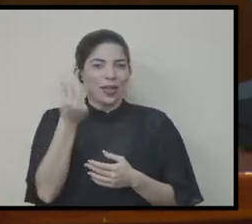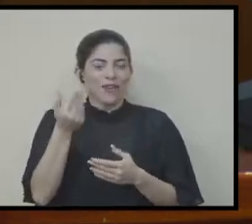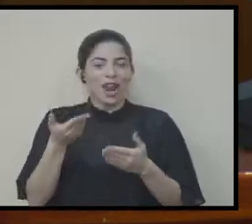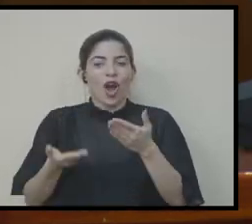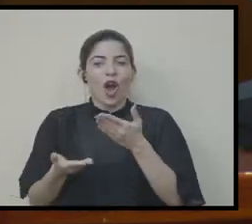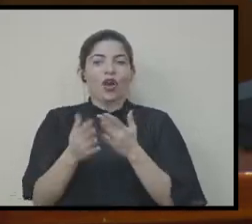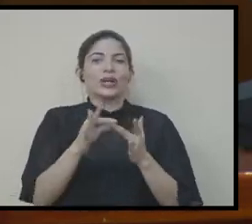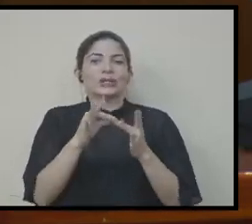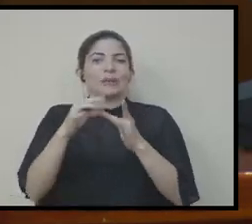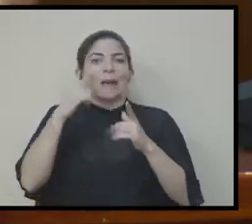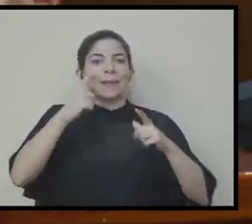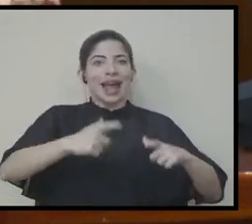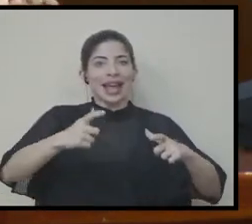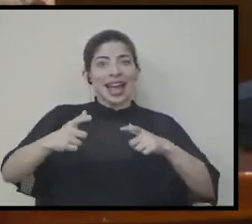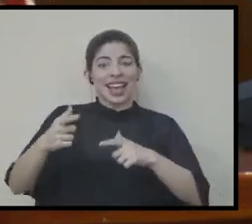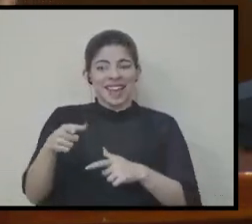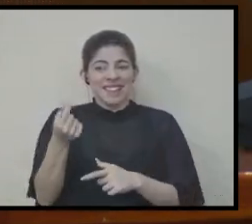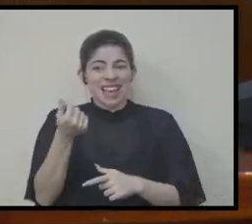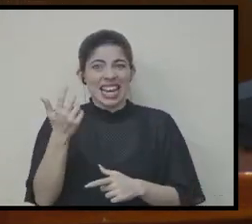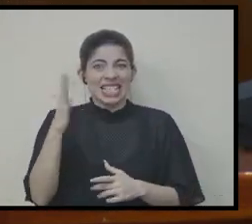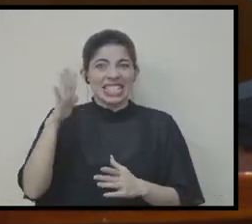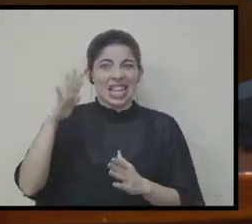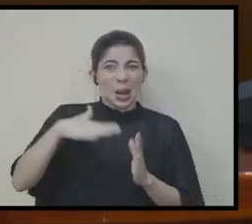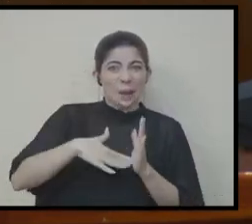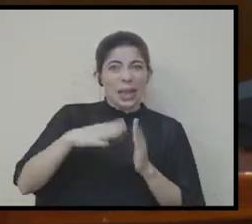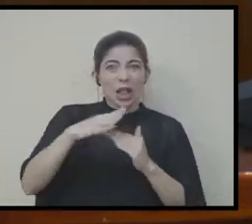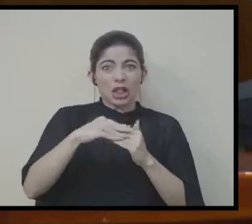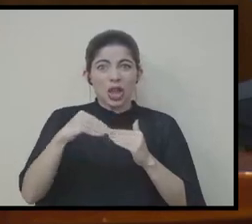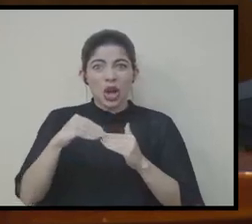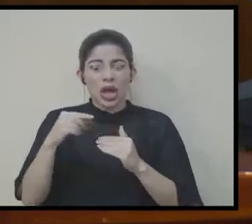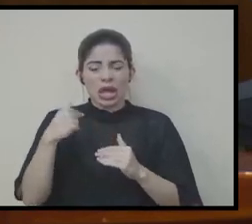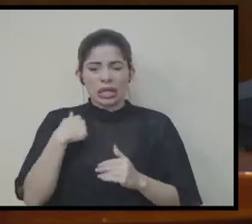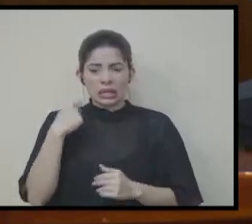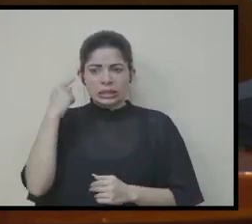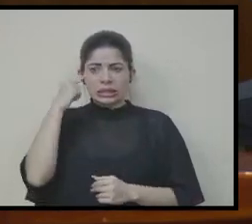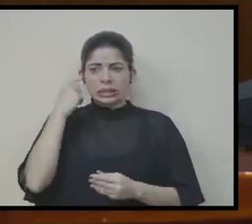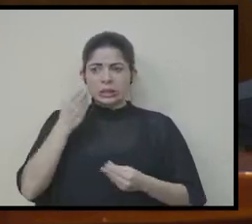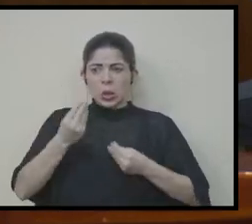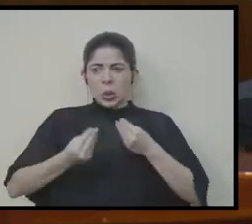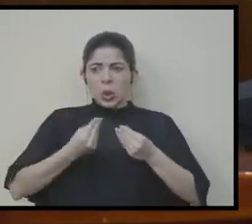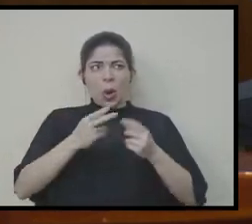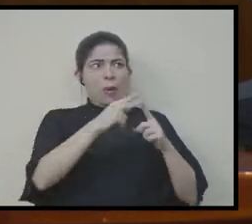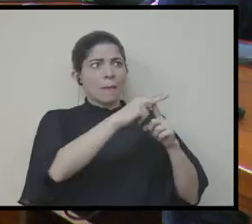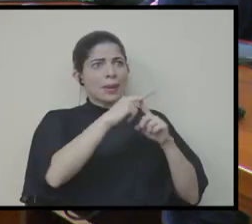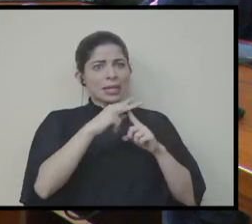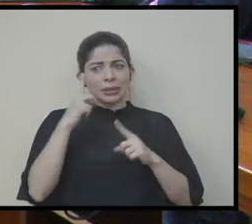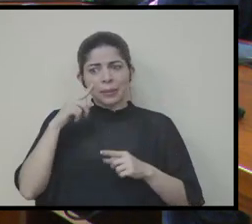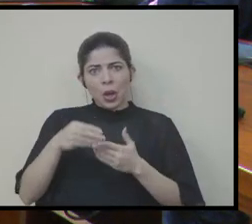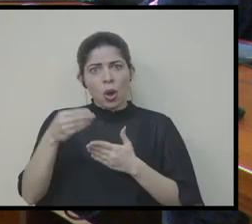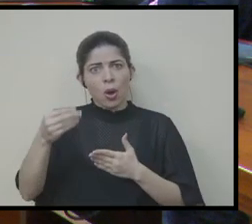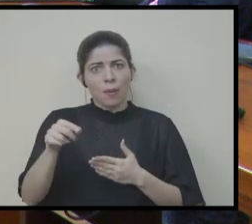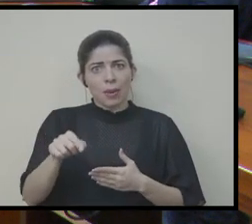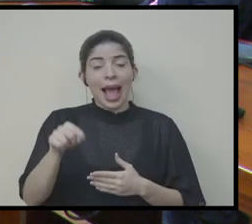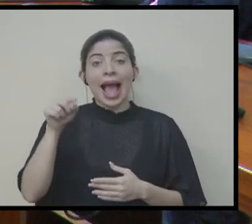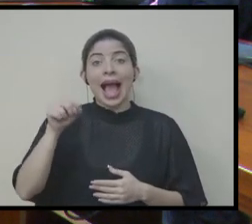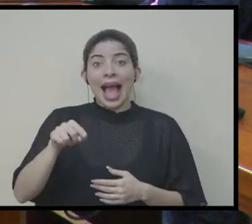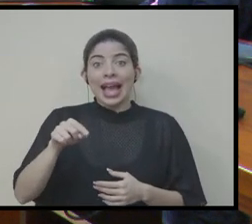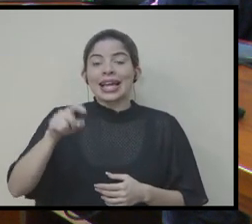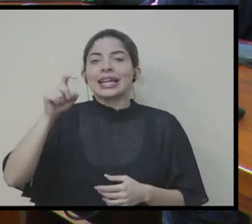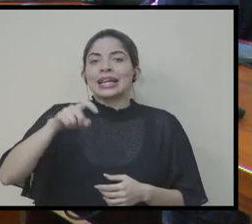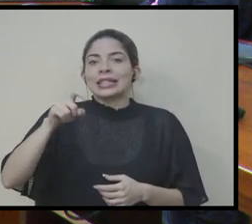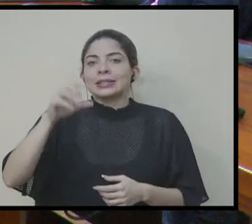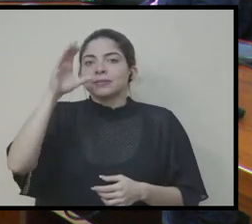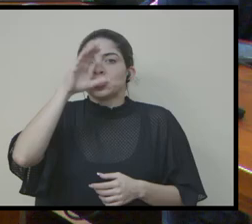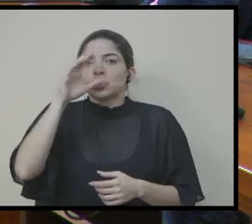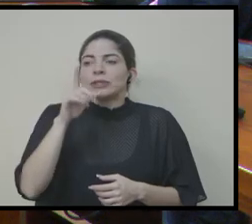entonces, di que vale $5,000 o $7,000, usted dirá, ¿y cómo hago yo para accesar esa línea de crédito? Y ahí es donde tiene que buscar